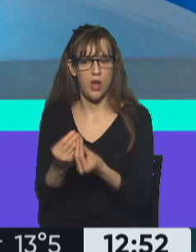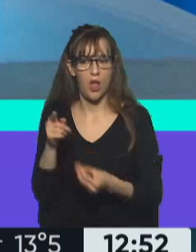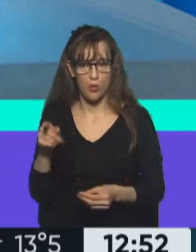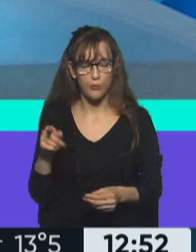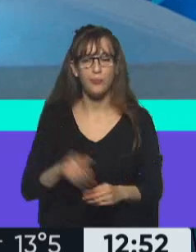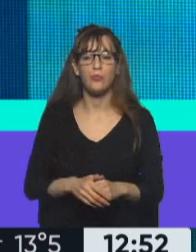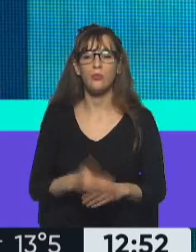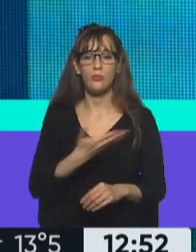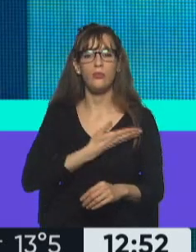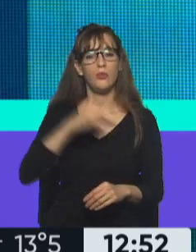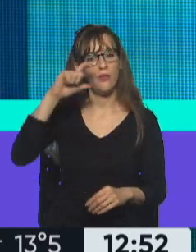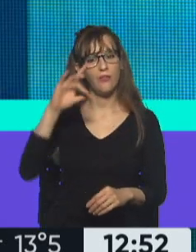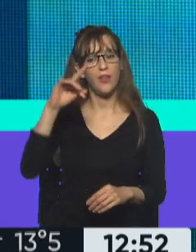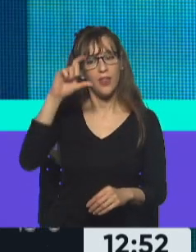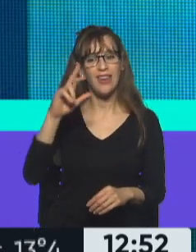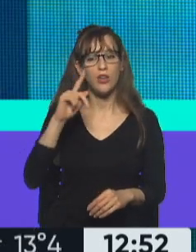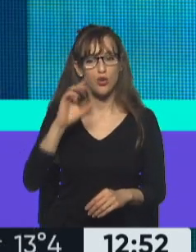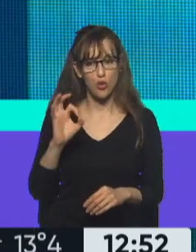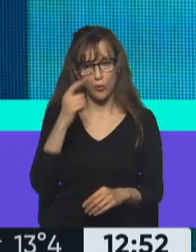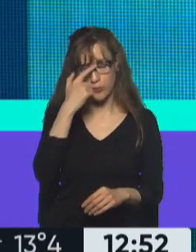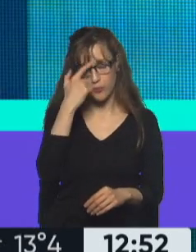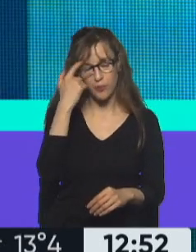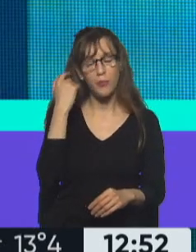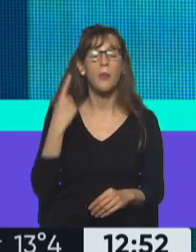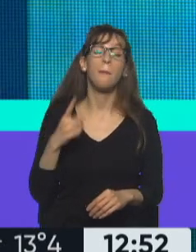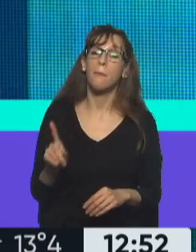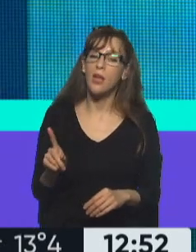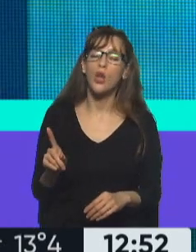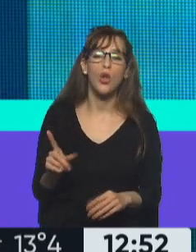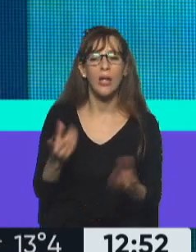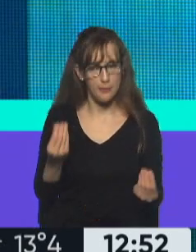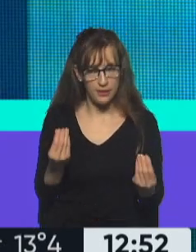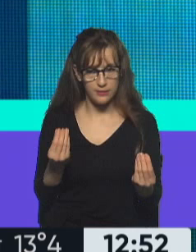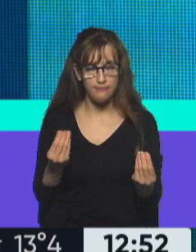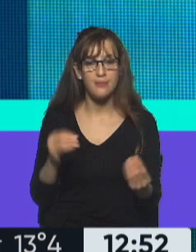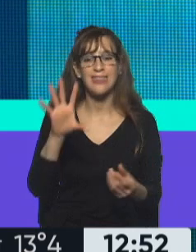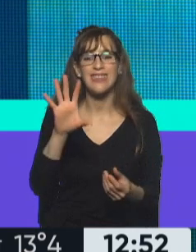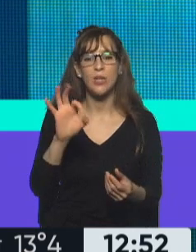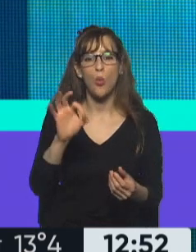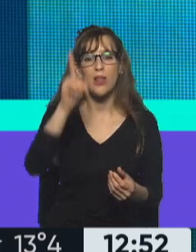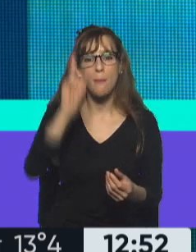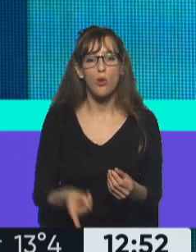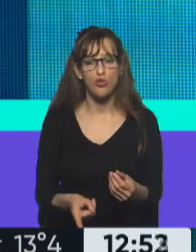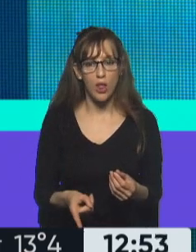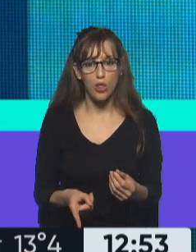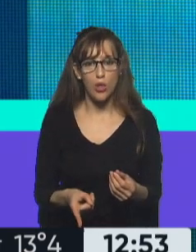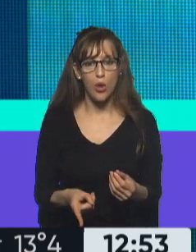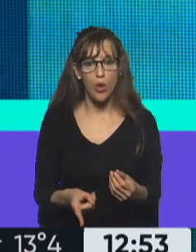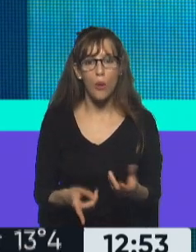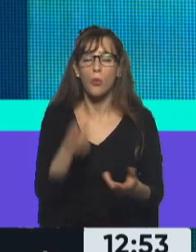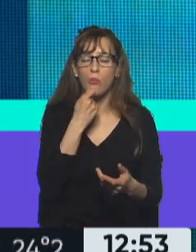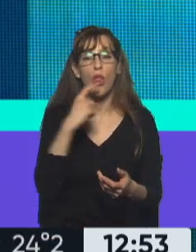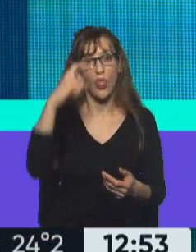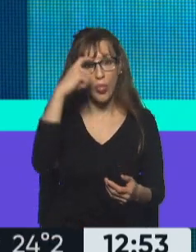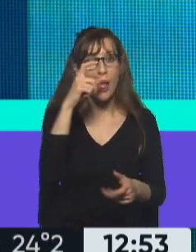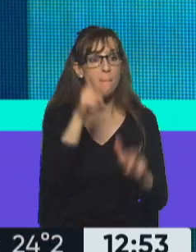federico y éste pero qué es lo que nos pasaba que teníamos 50 por ciento de tasa de rechazo se hacían diez entrevistas